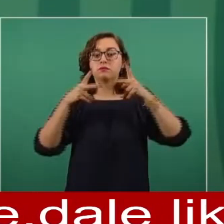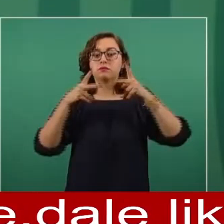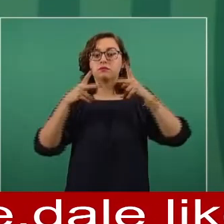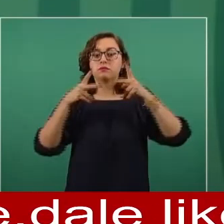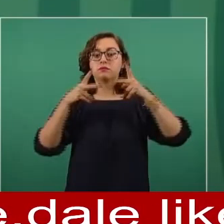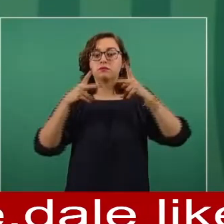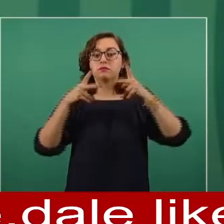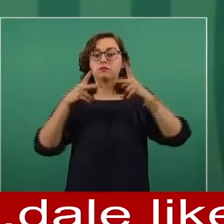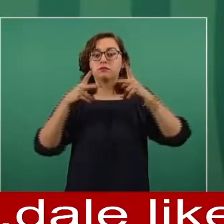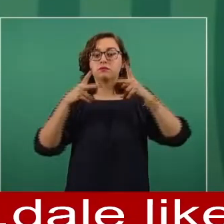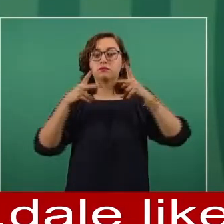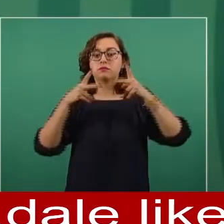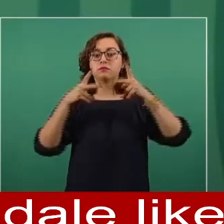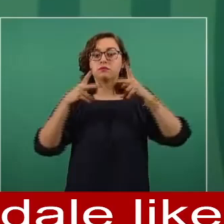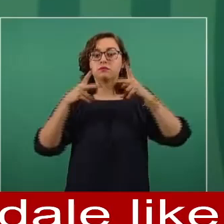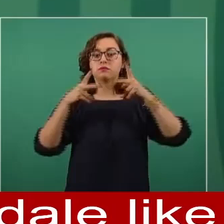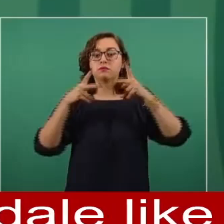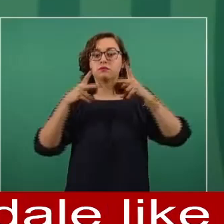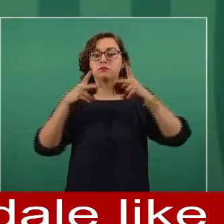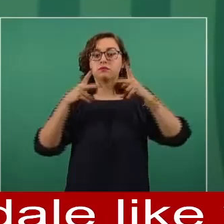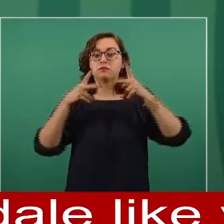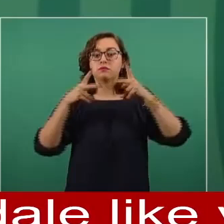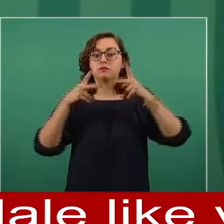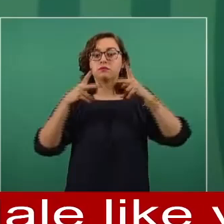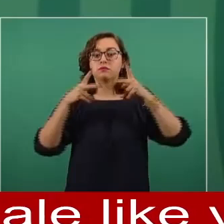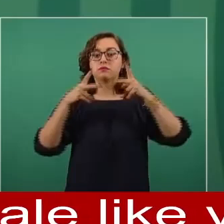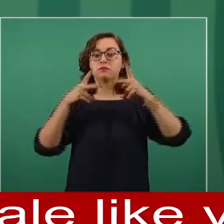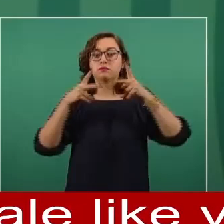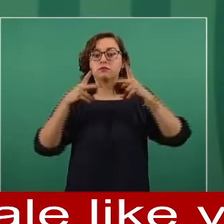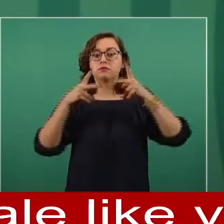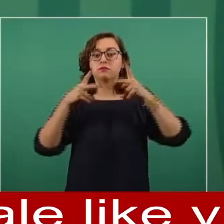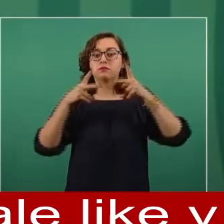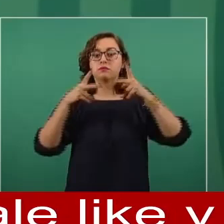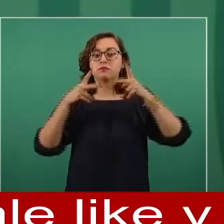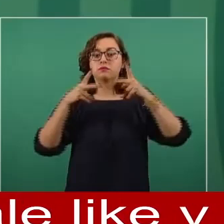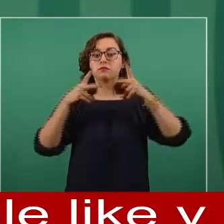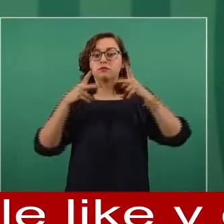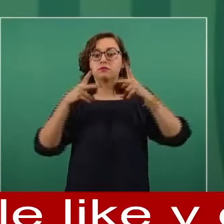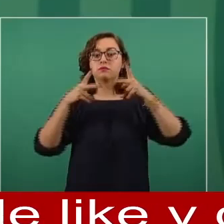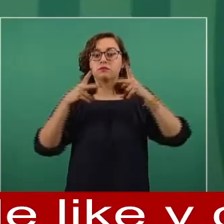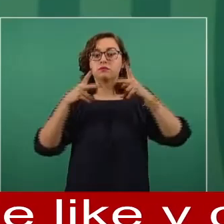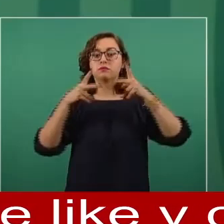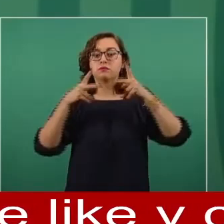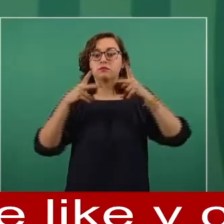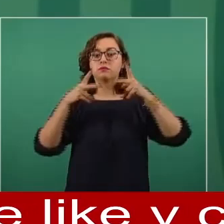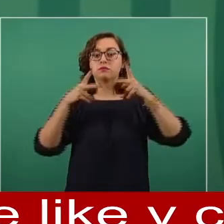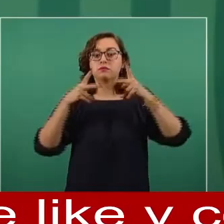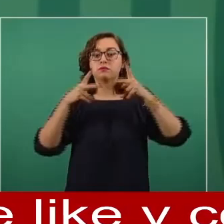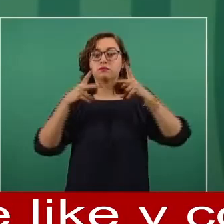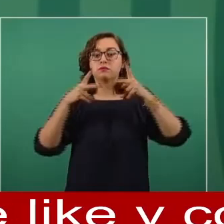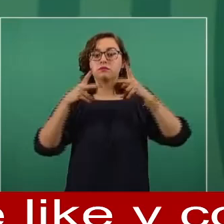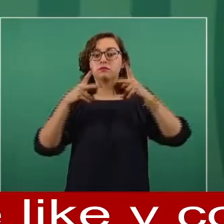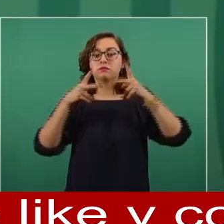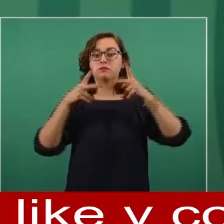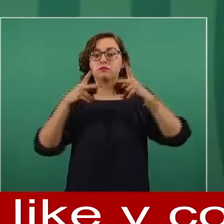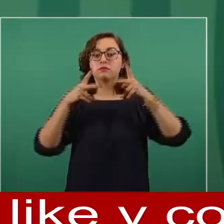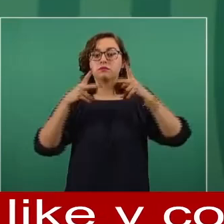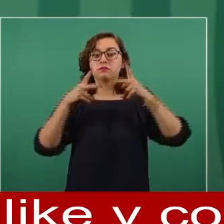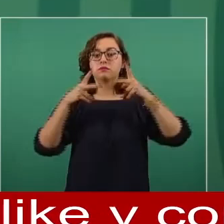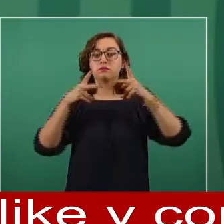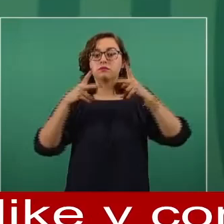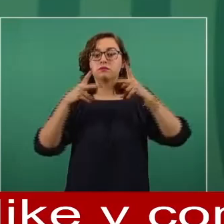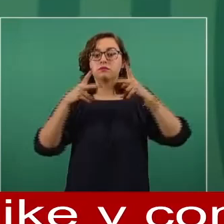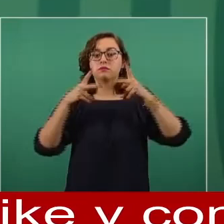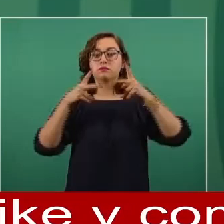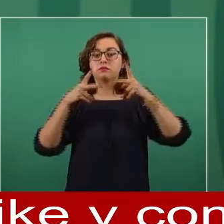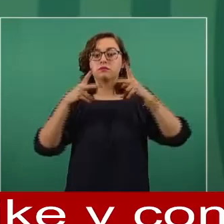pero les voy a dar a conocer qué es lo que está pasando. A ver, presidente, ¿cómo estuvo? Y usted seguramente lo dio, pero vale la pena